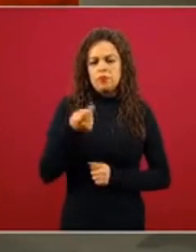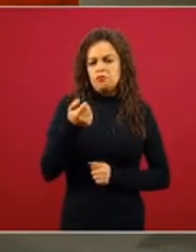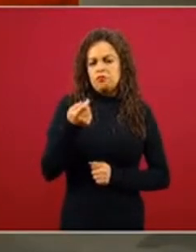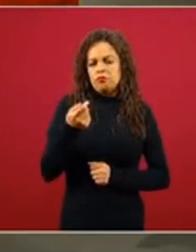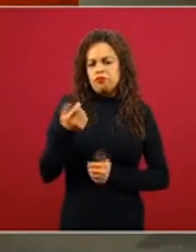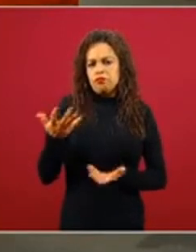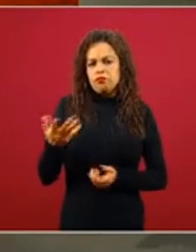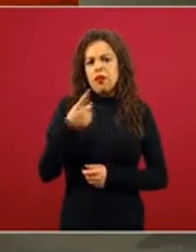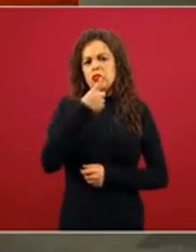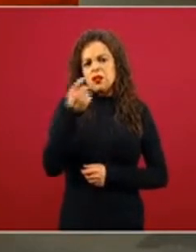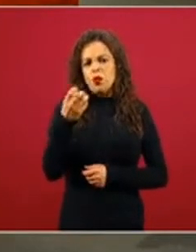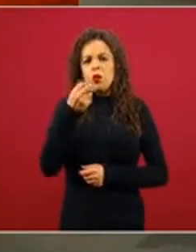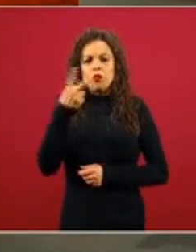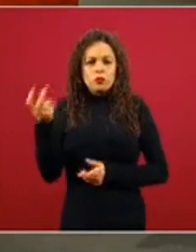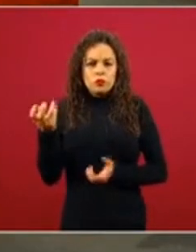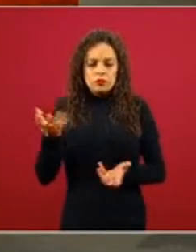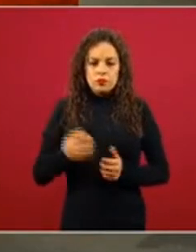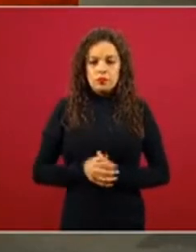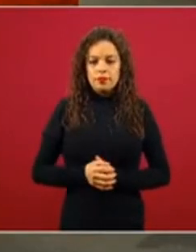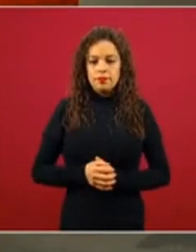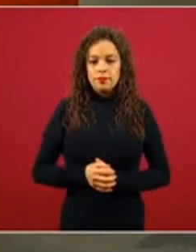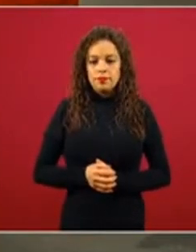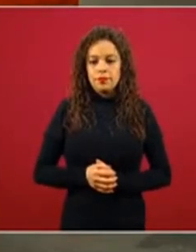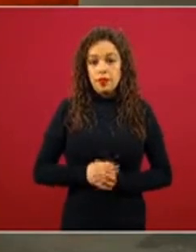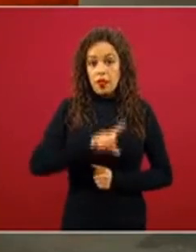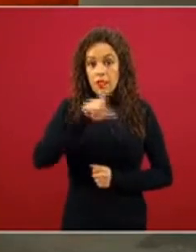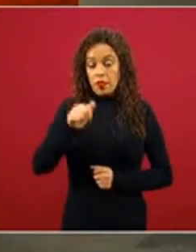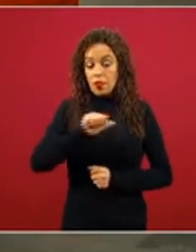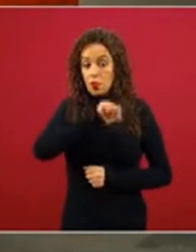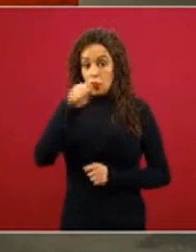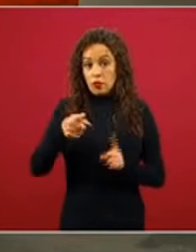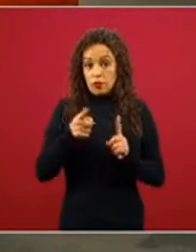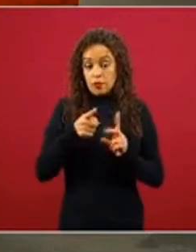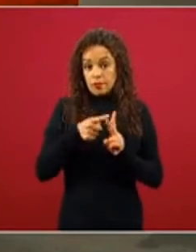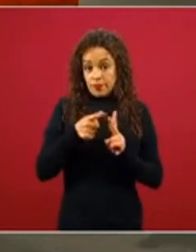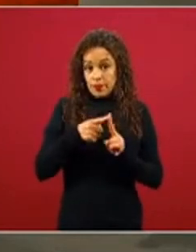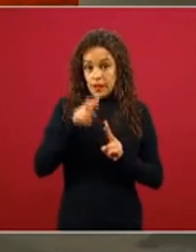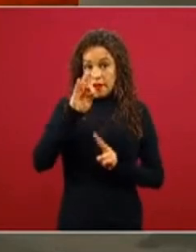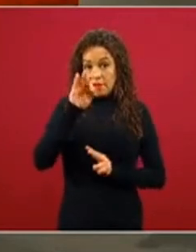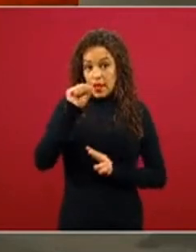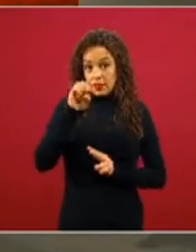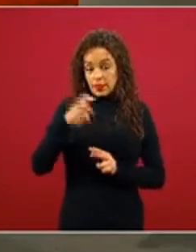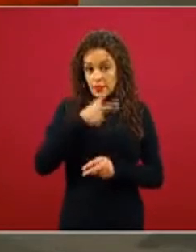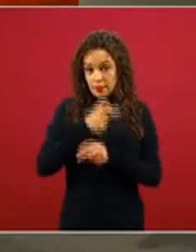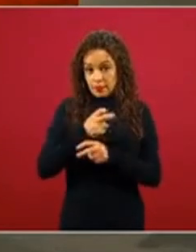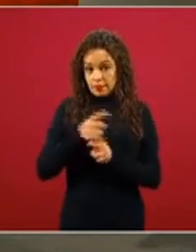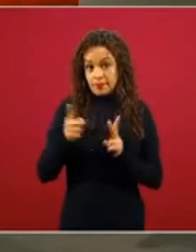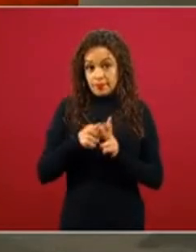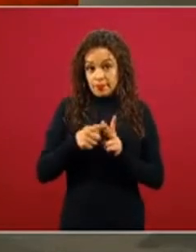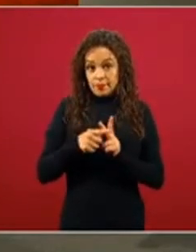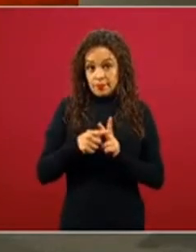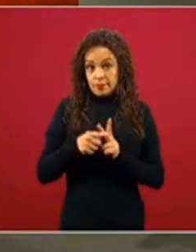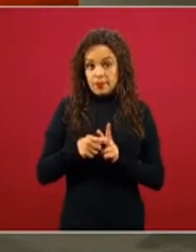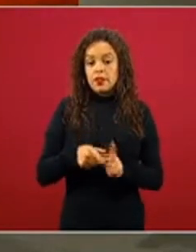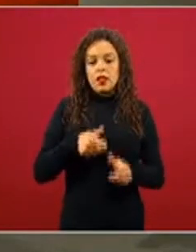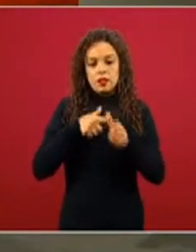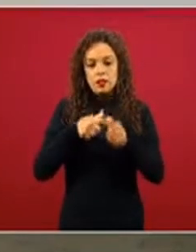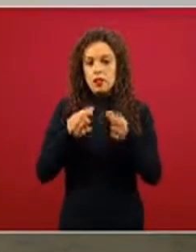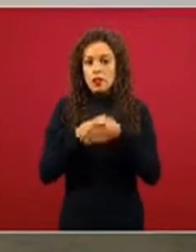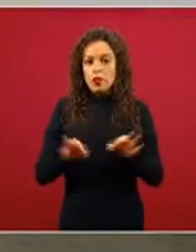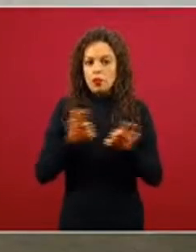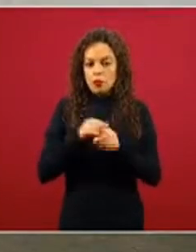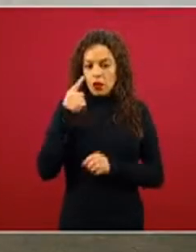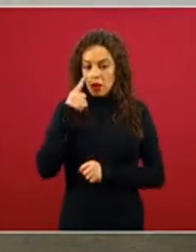decenas. Luego viene la investigación fase 2, donde sigue siendo relevante el demostrar la seguridad, pero se